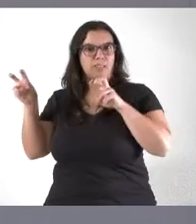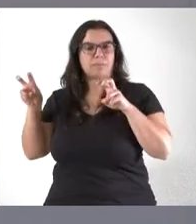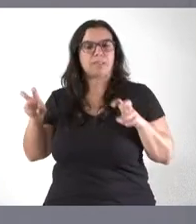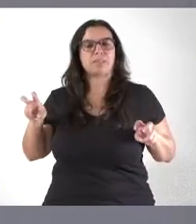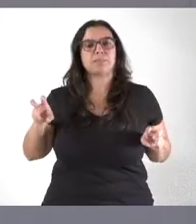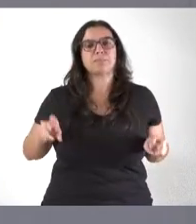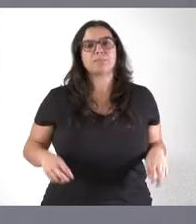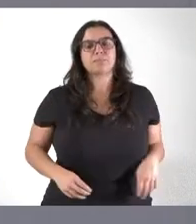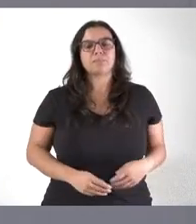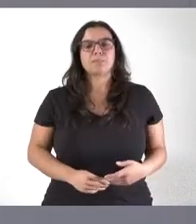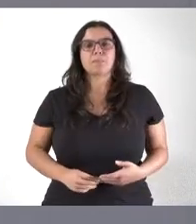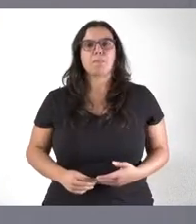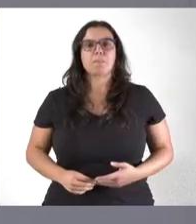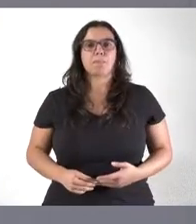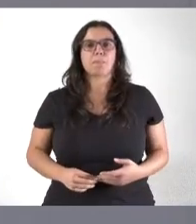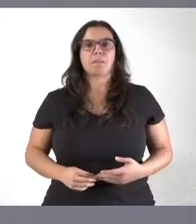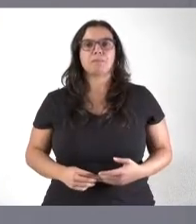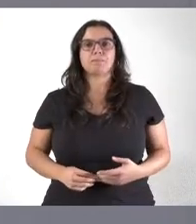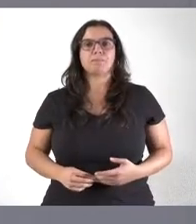que han sido objeto de aprobación